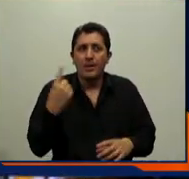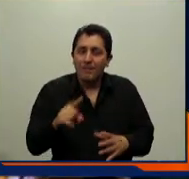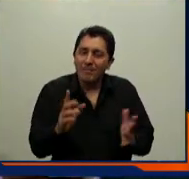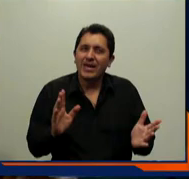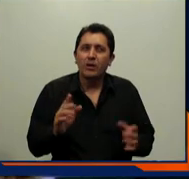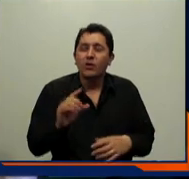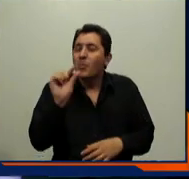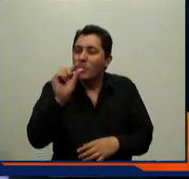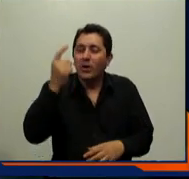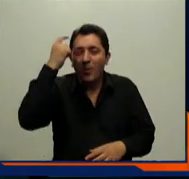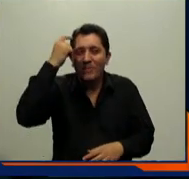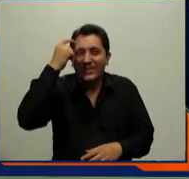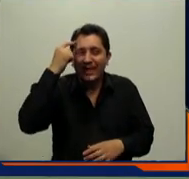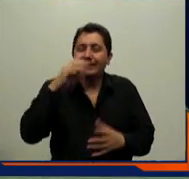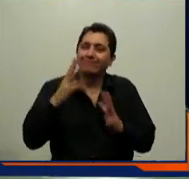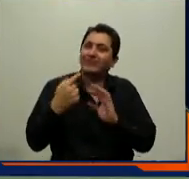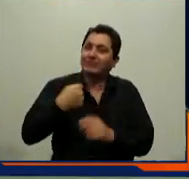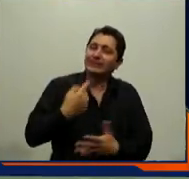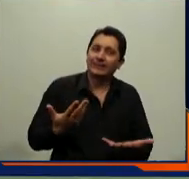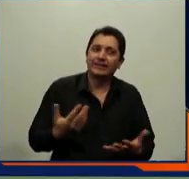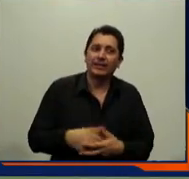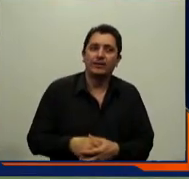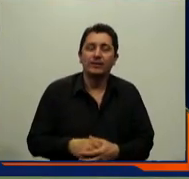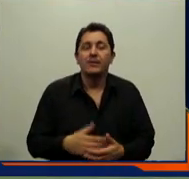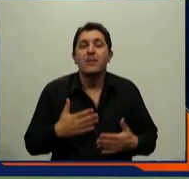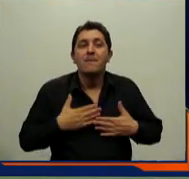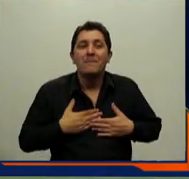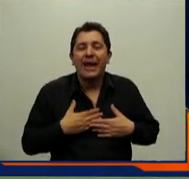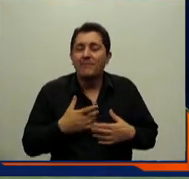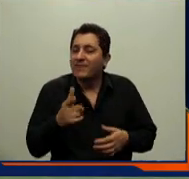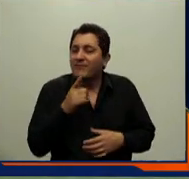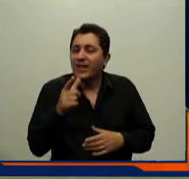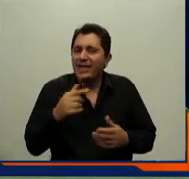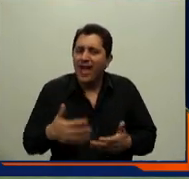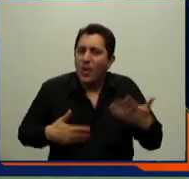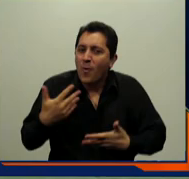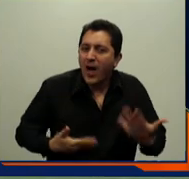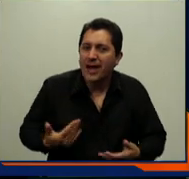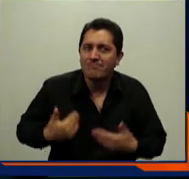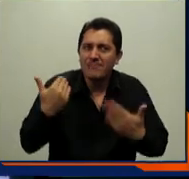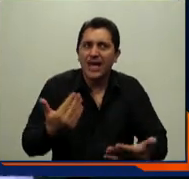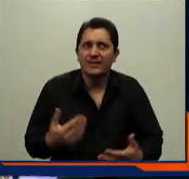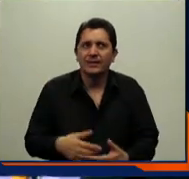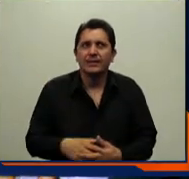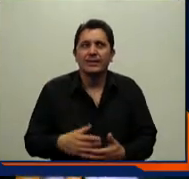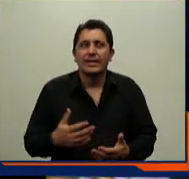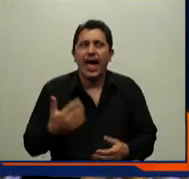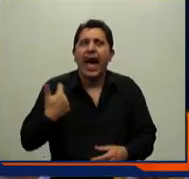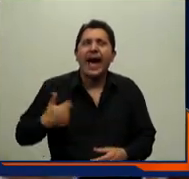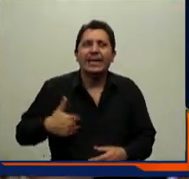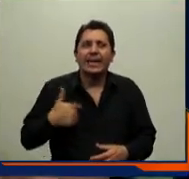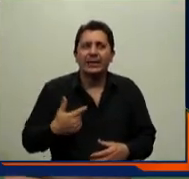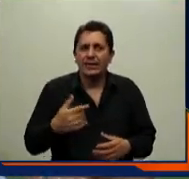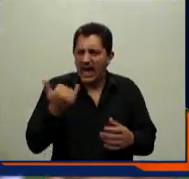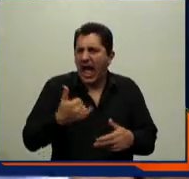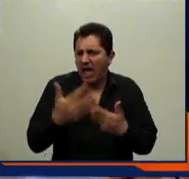poquito lo mental, a veces nos juega un poquito en contra. Para mí está faltando un poquito animarse a jugar, porque Argentina lo tiene. De hecho, tiene